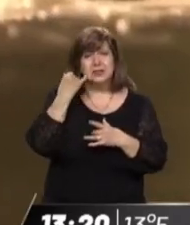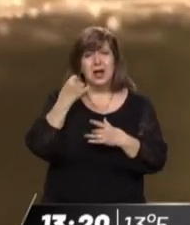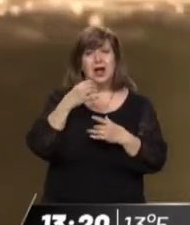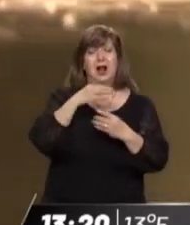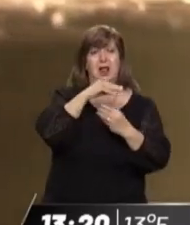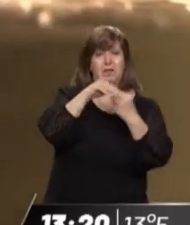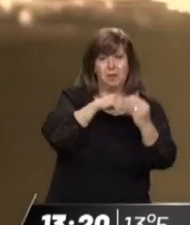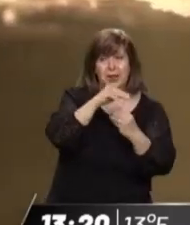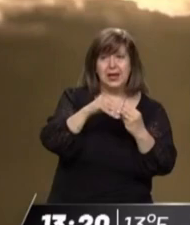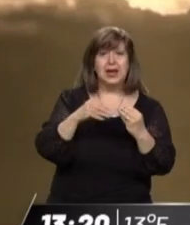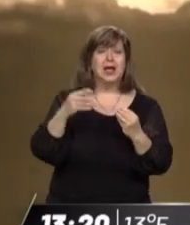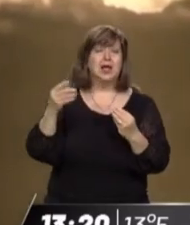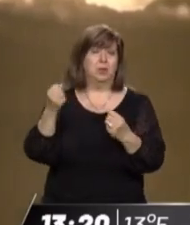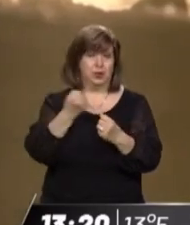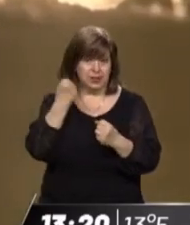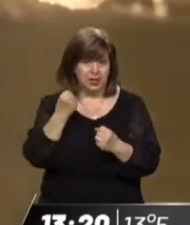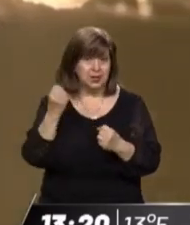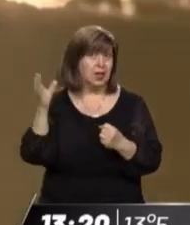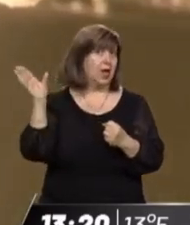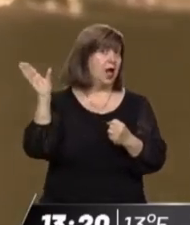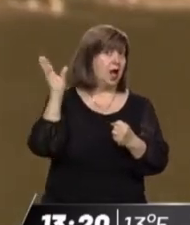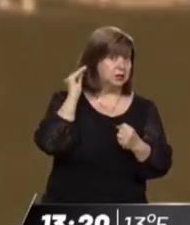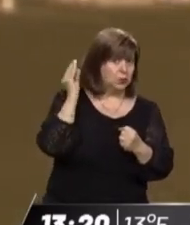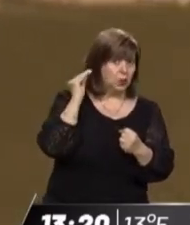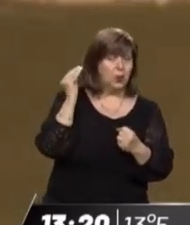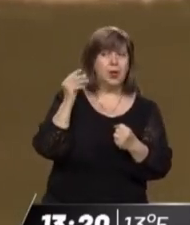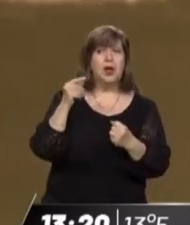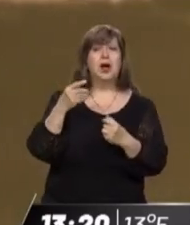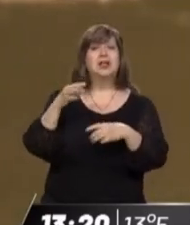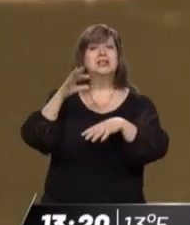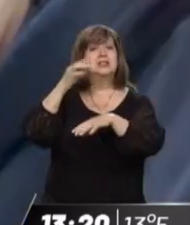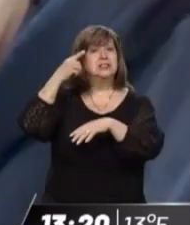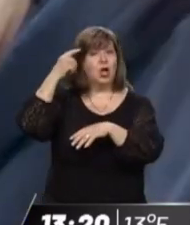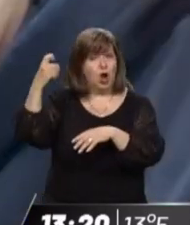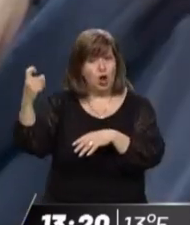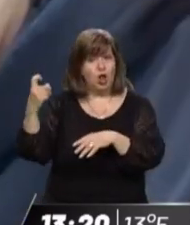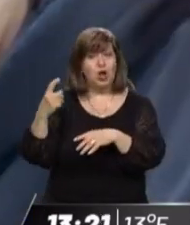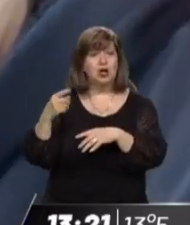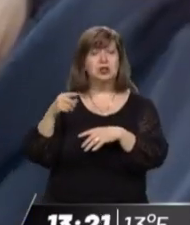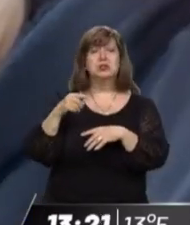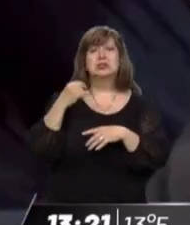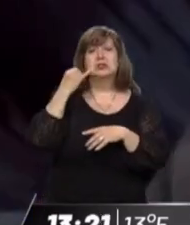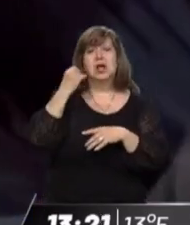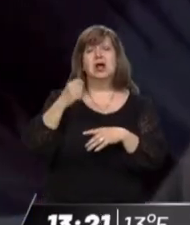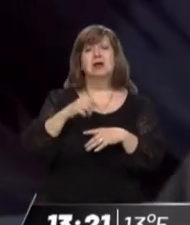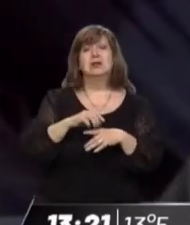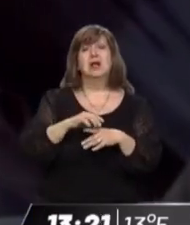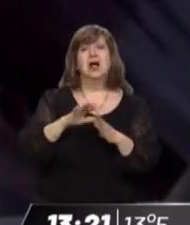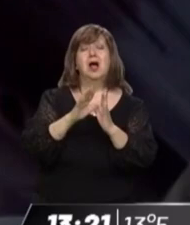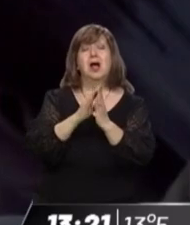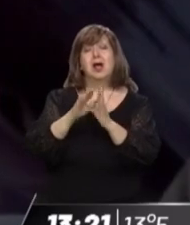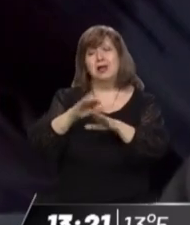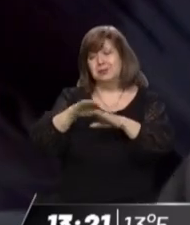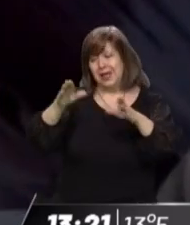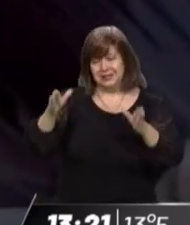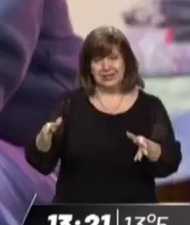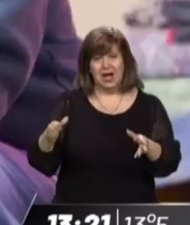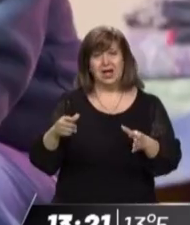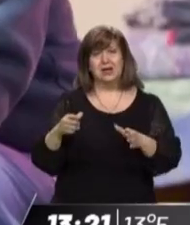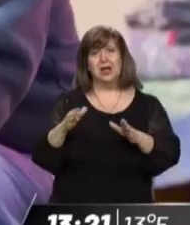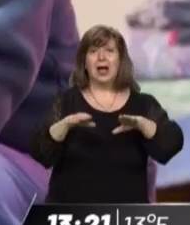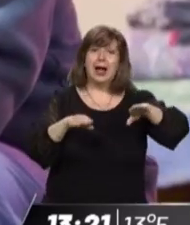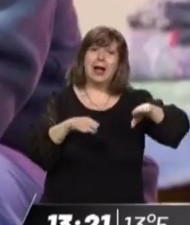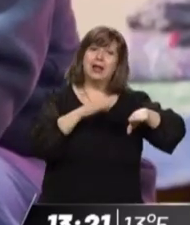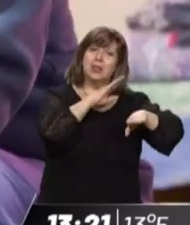cercano, la escucha activa, la ayuda psicológica y las organizaciones. En la mesa de luz, la Biblia, la luz al final